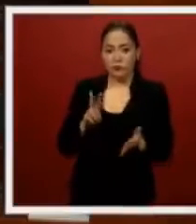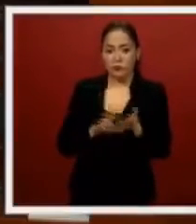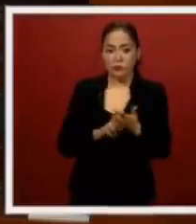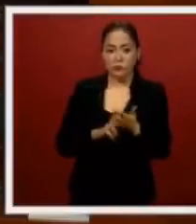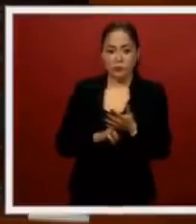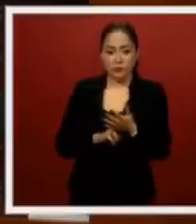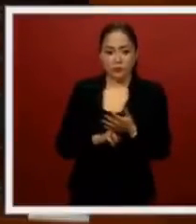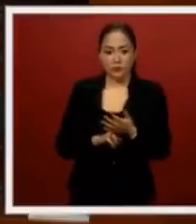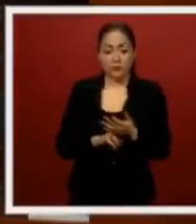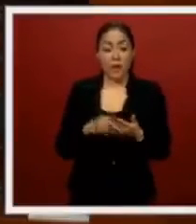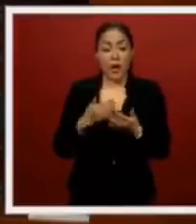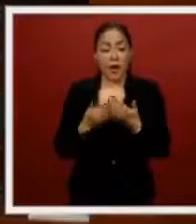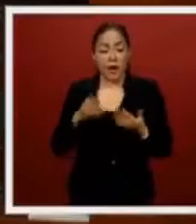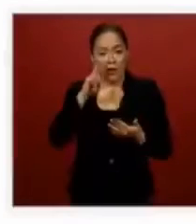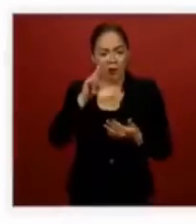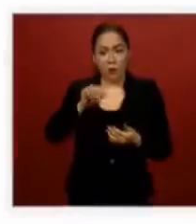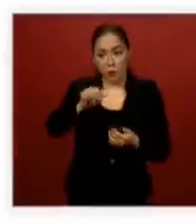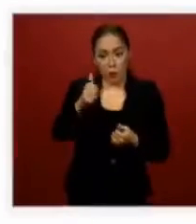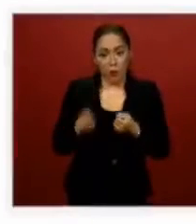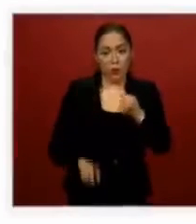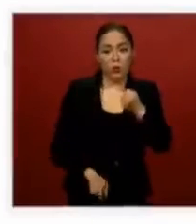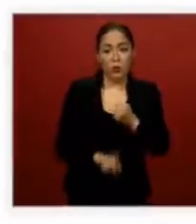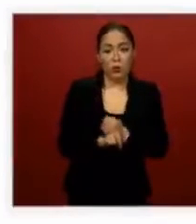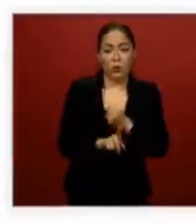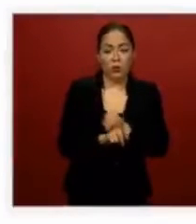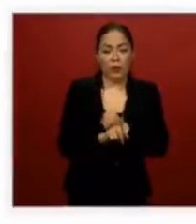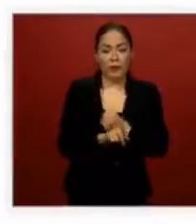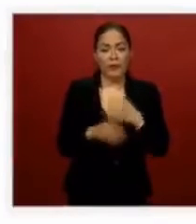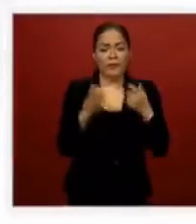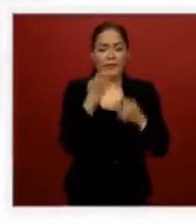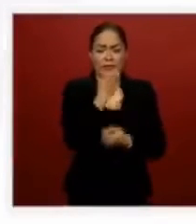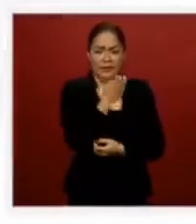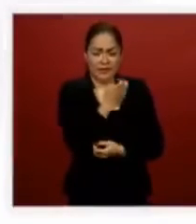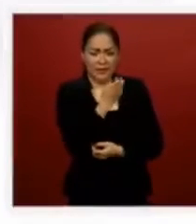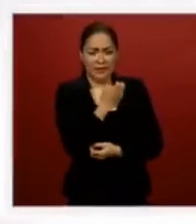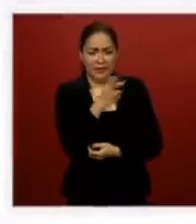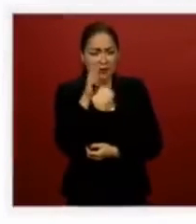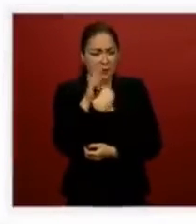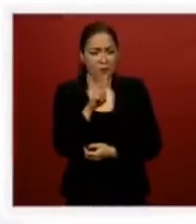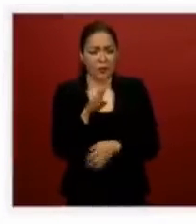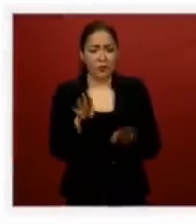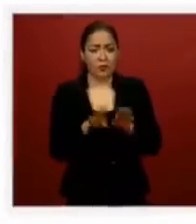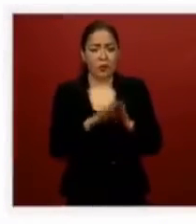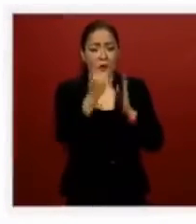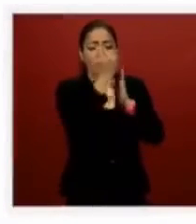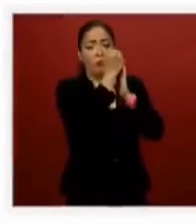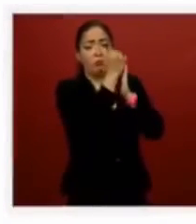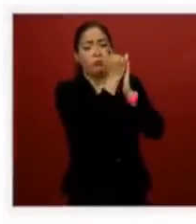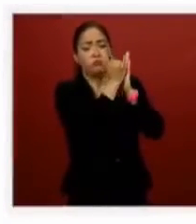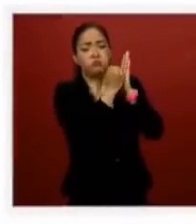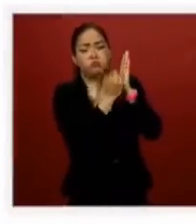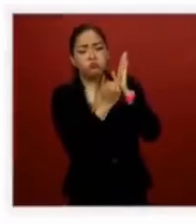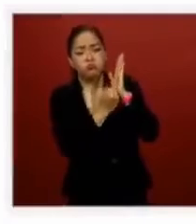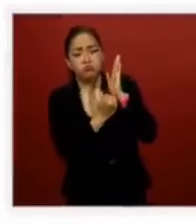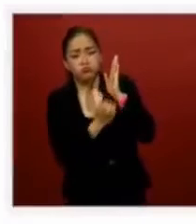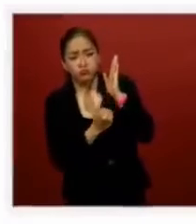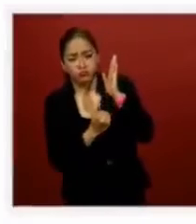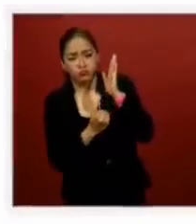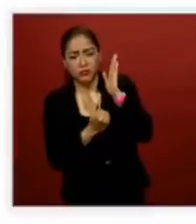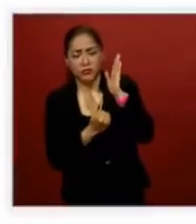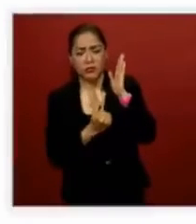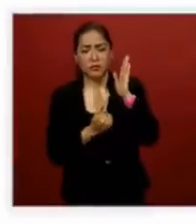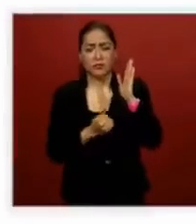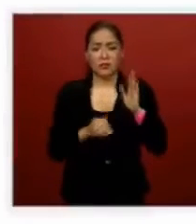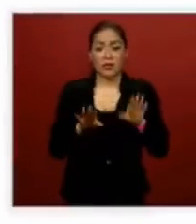la biodiversidad. Se le conoce como que estamos en una era del antropoceno,